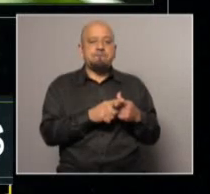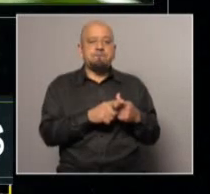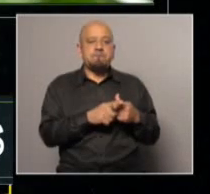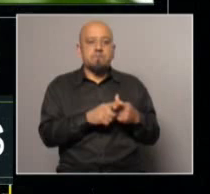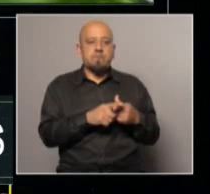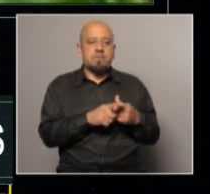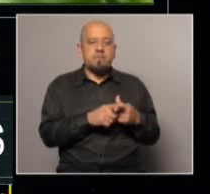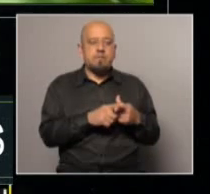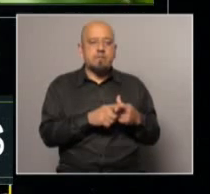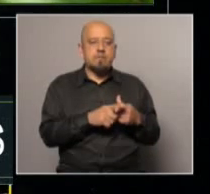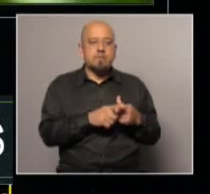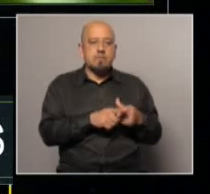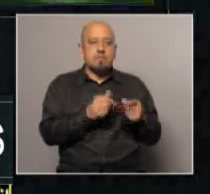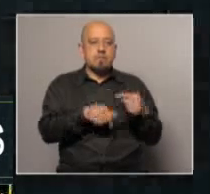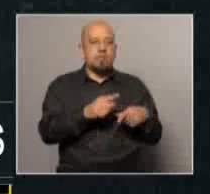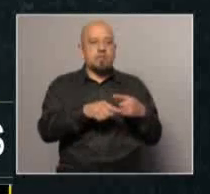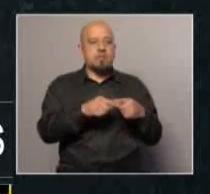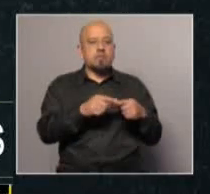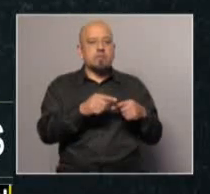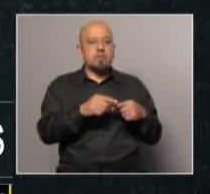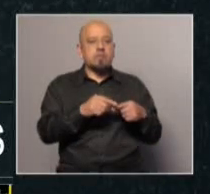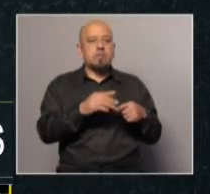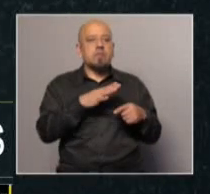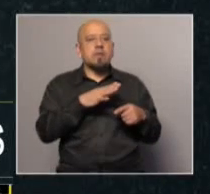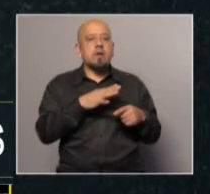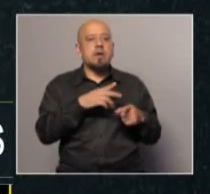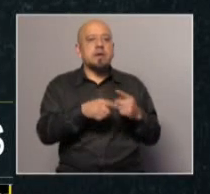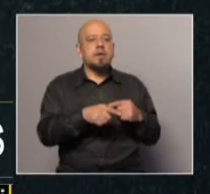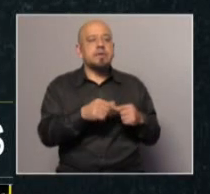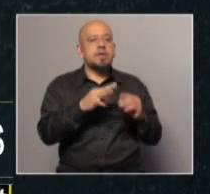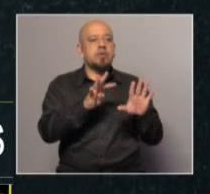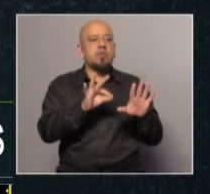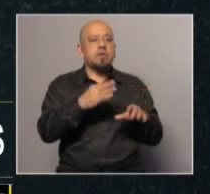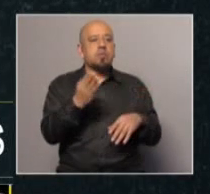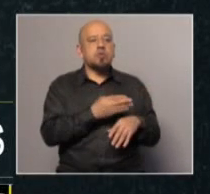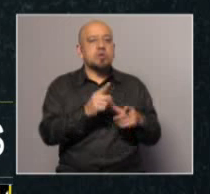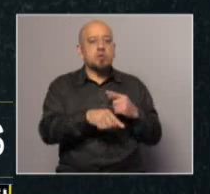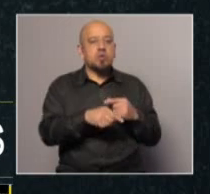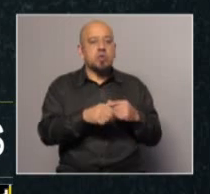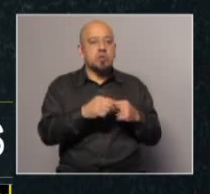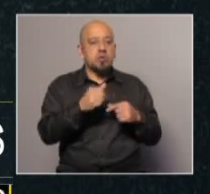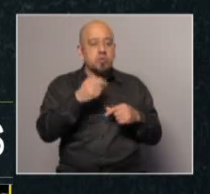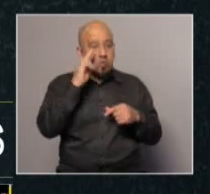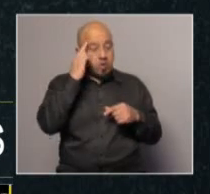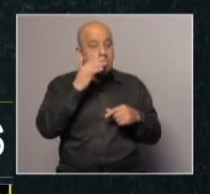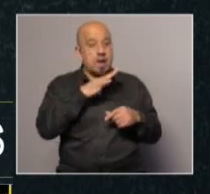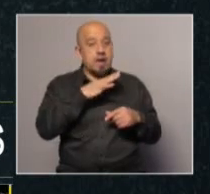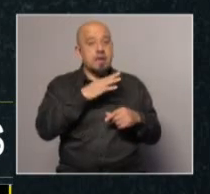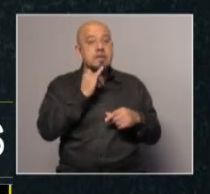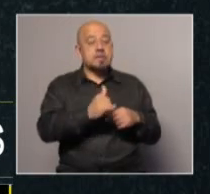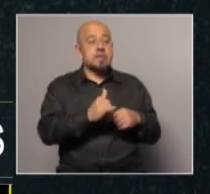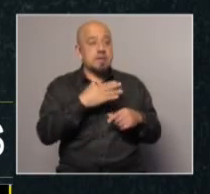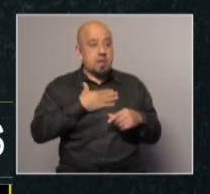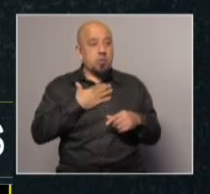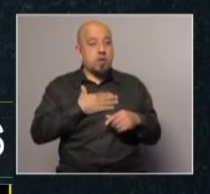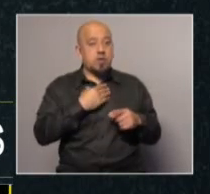Y por ejemplo, hay una que hizo Monitor Cannabis, uh-huh, también donde dice que el 90% de la población uruguaya está a favor del cannabis medicinal, que es este cannabis